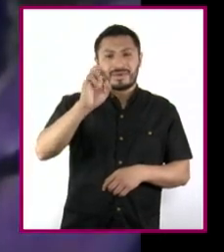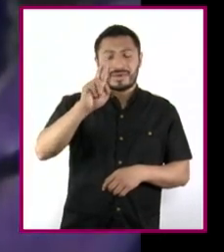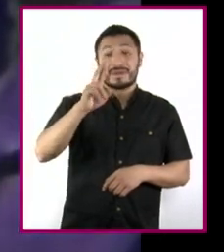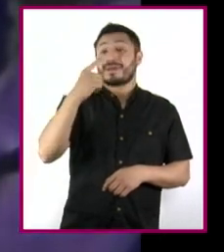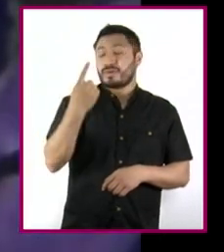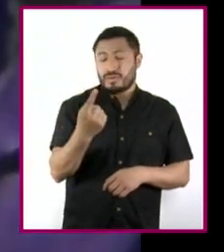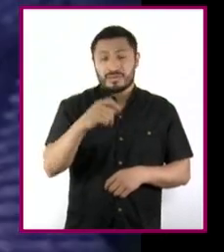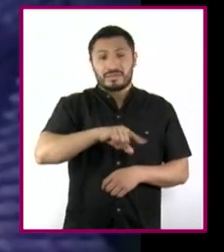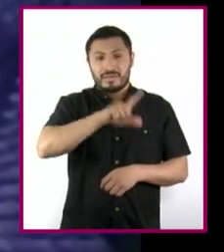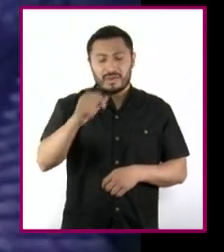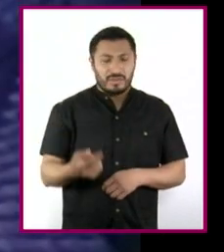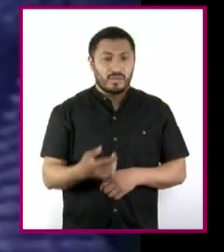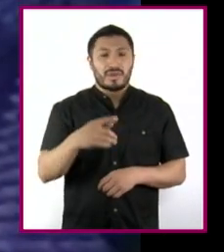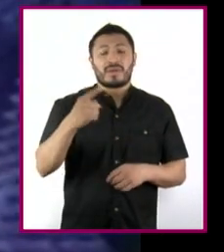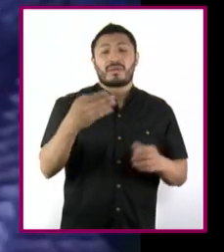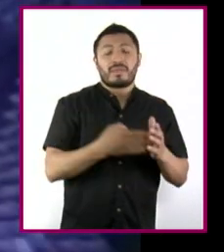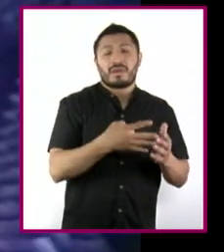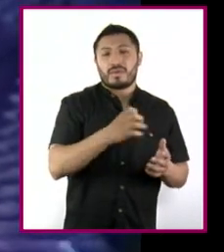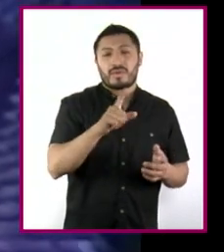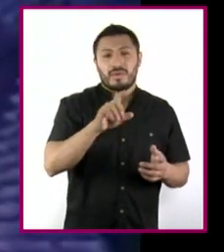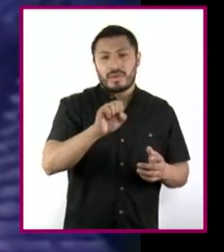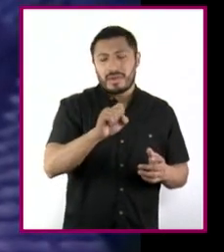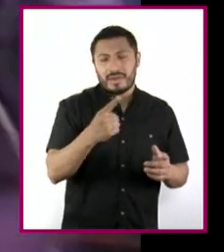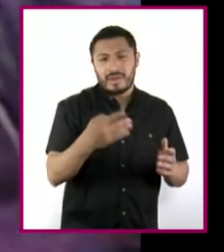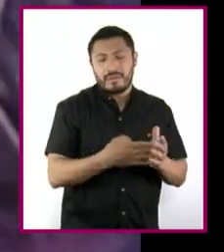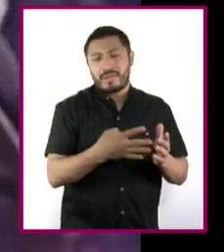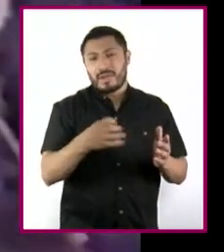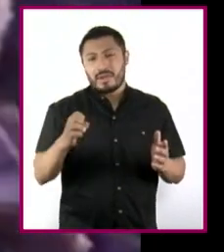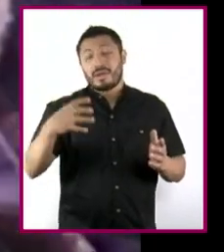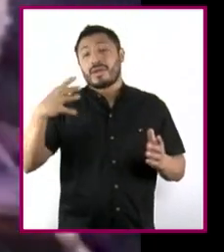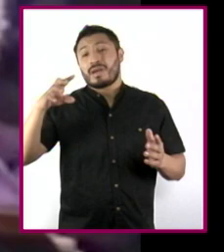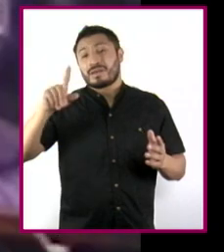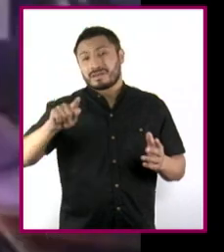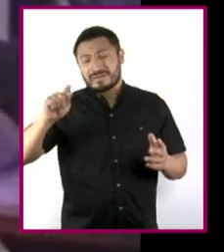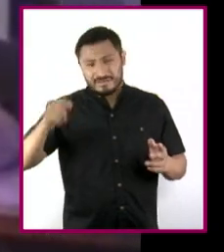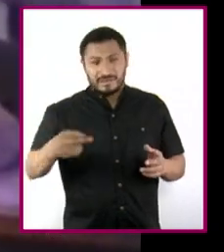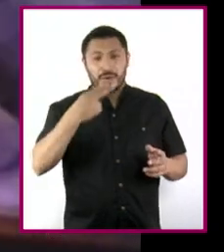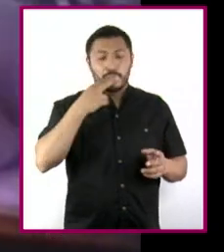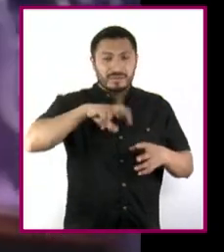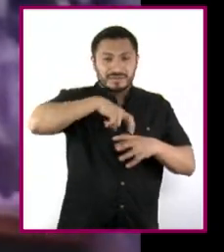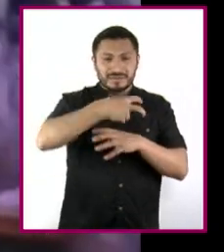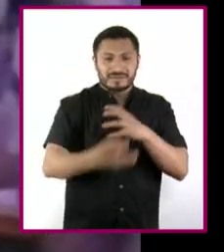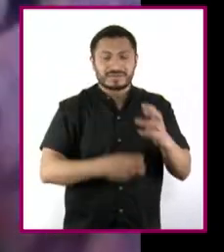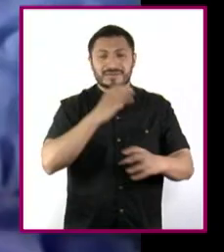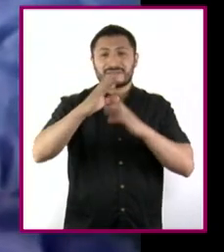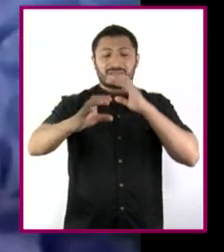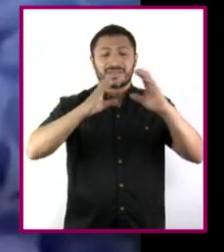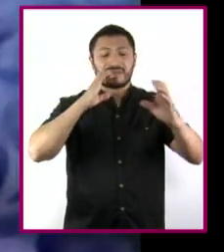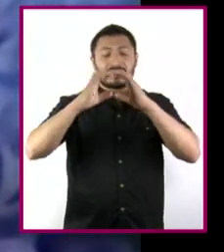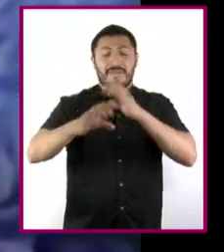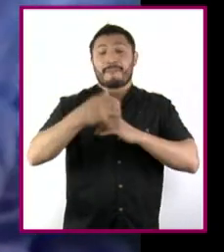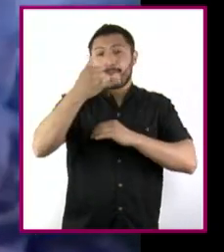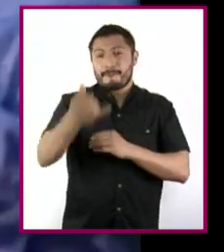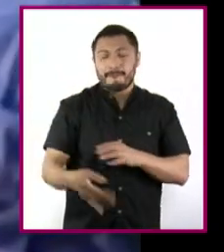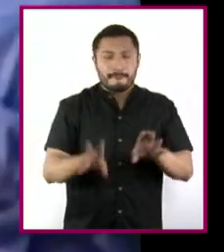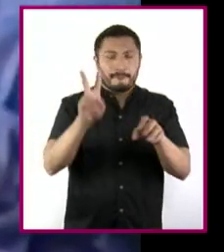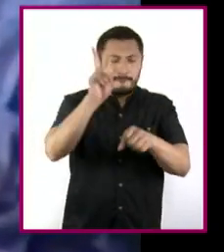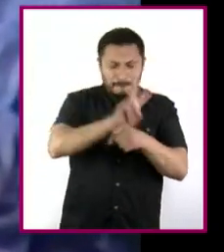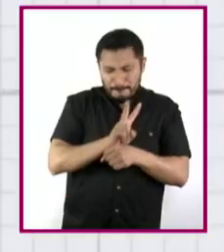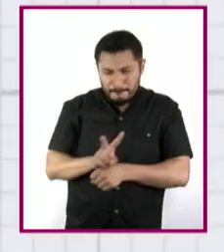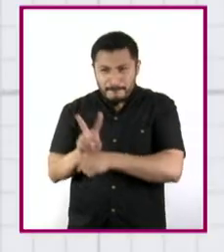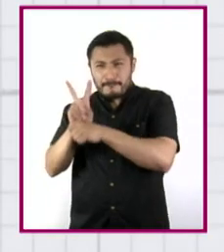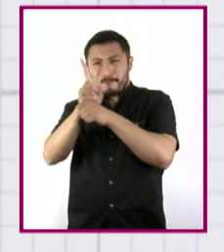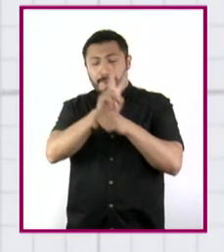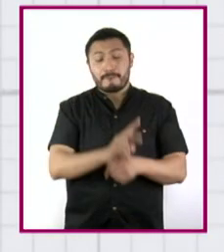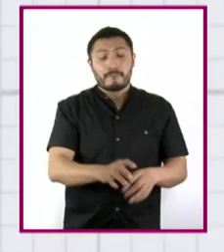adelante, en las décadas 60 y 70, se comenzaron a utilizar satélites de comunicaciones y de observación